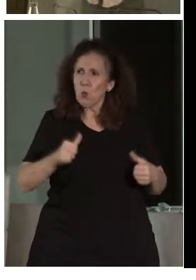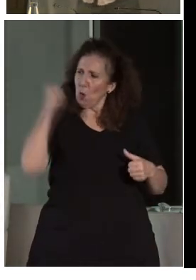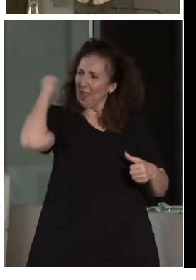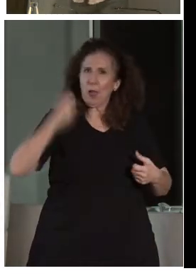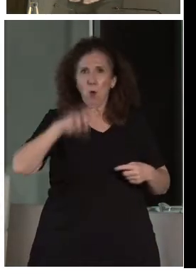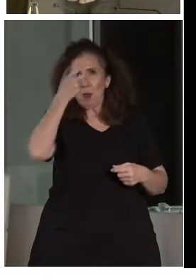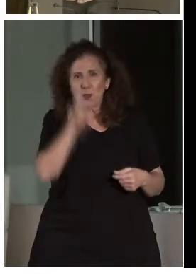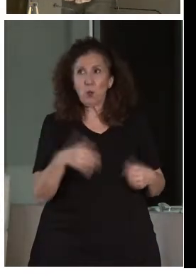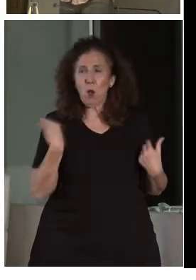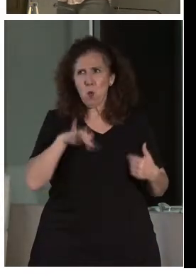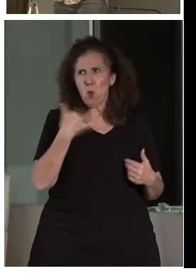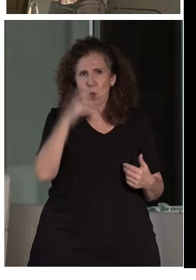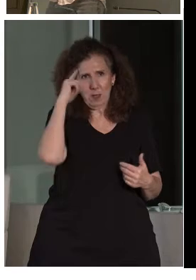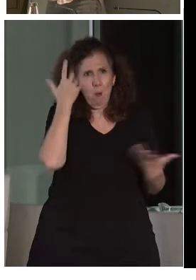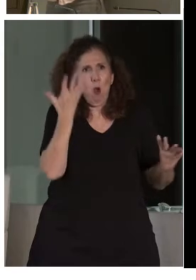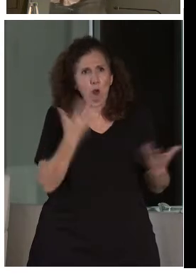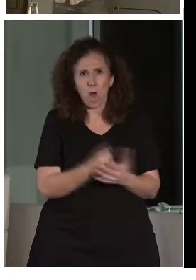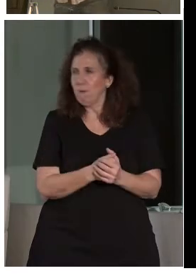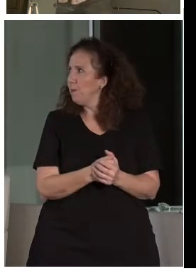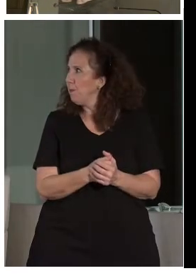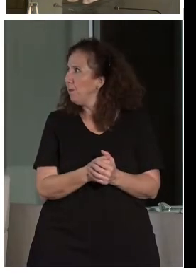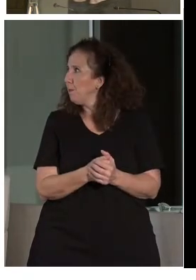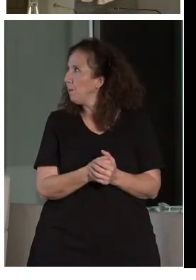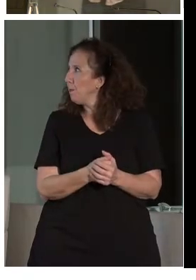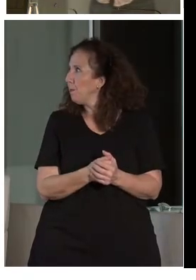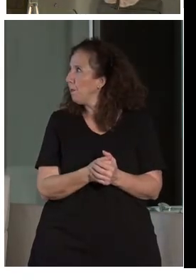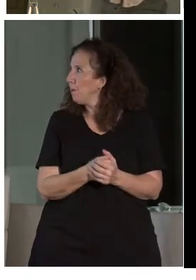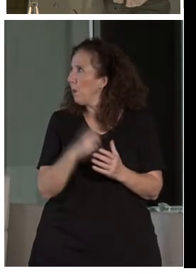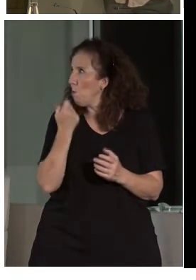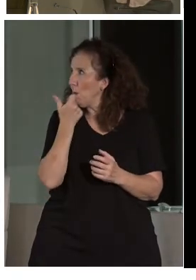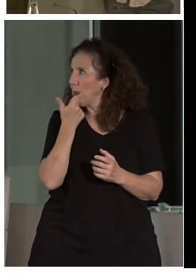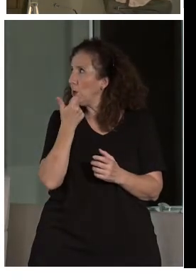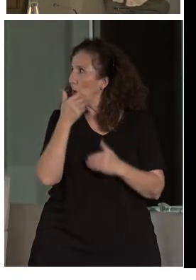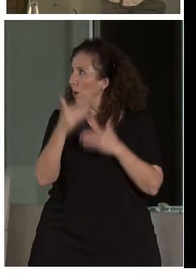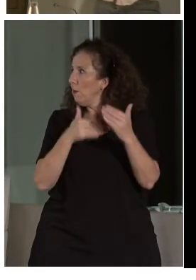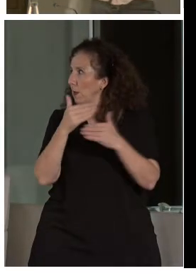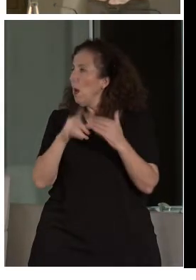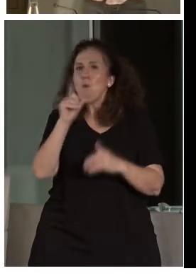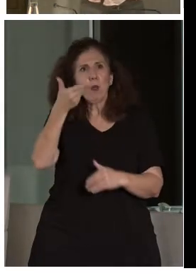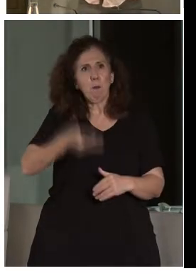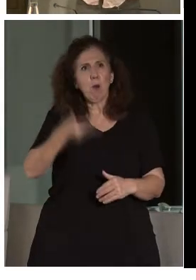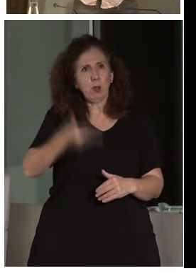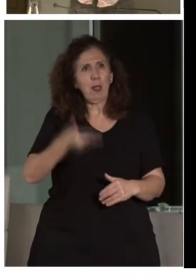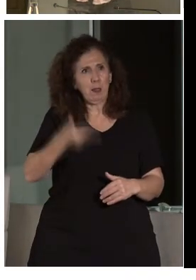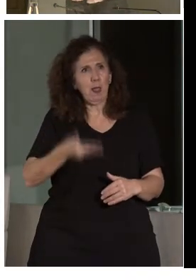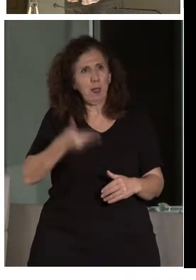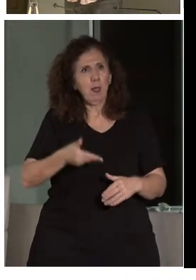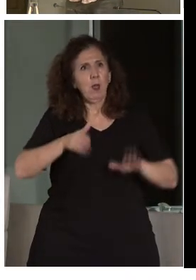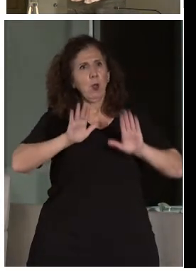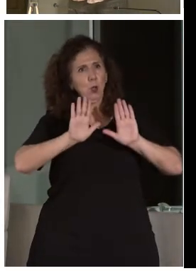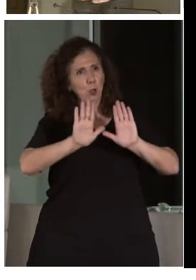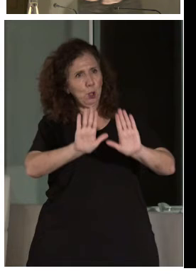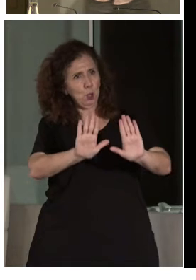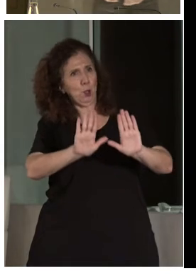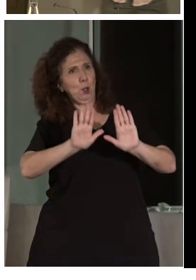Bueno, evidentemente, bueno, se pasa un momento, perdonad. Importantísimo, vísteme despacio que tengo prisa